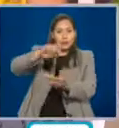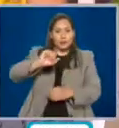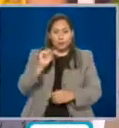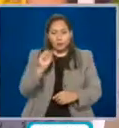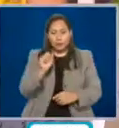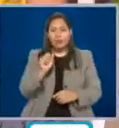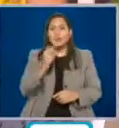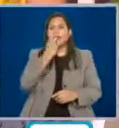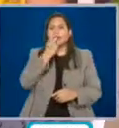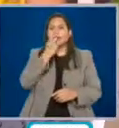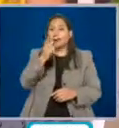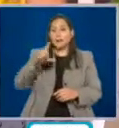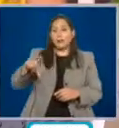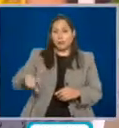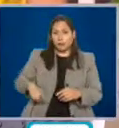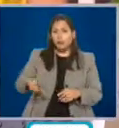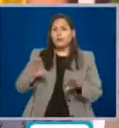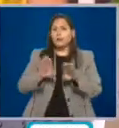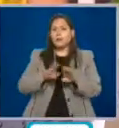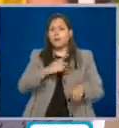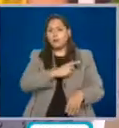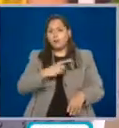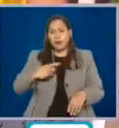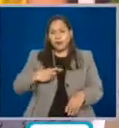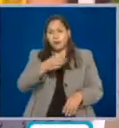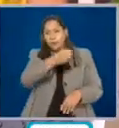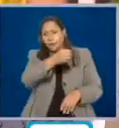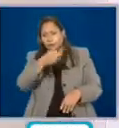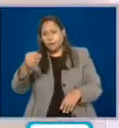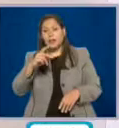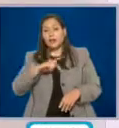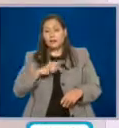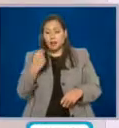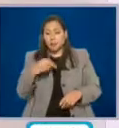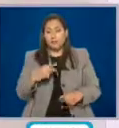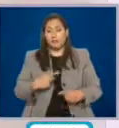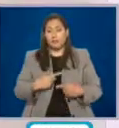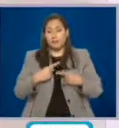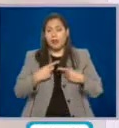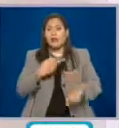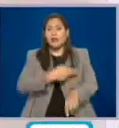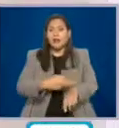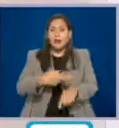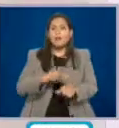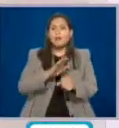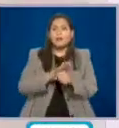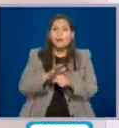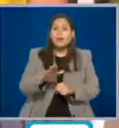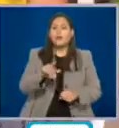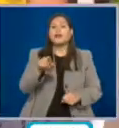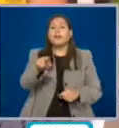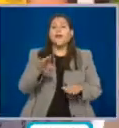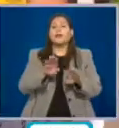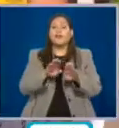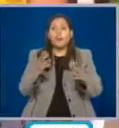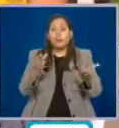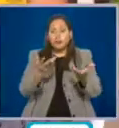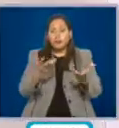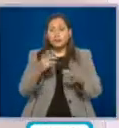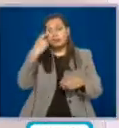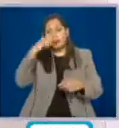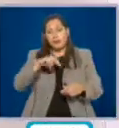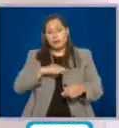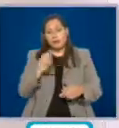al gobierno cómo debe organizar esto, cómo debe protegerlo, qué medidas debe establecer, cuáles principios rigen